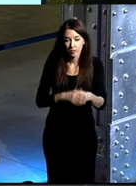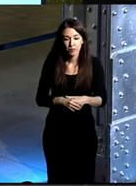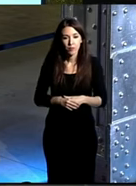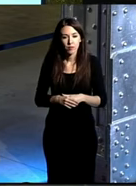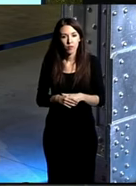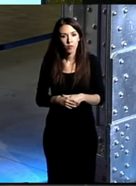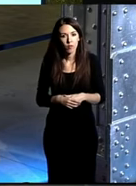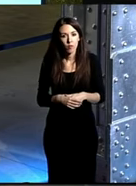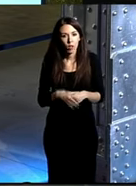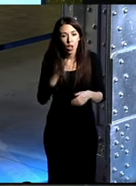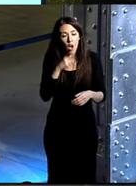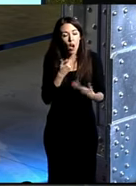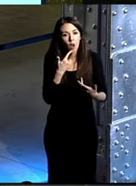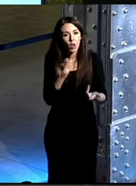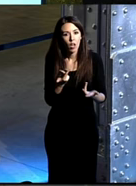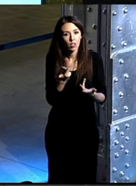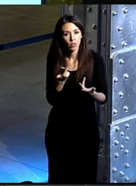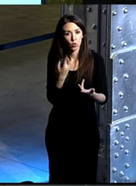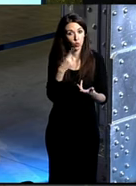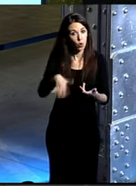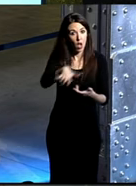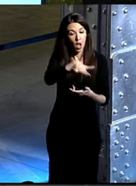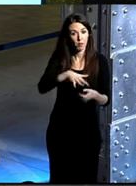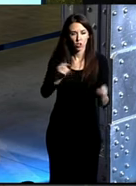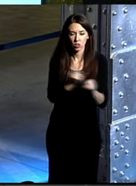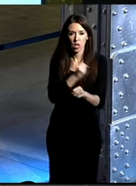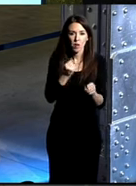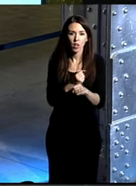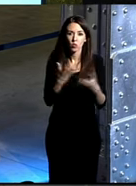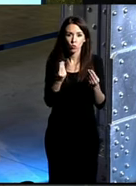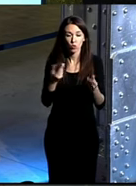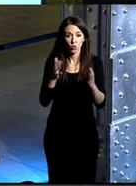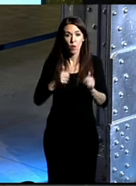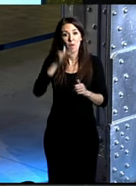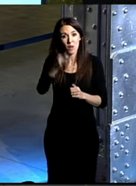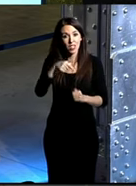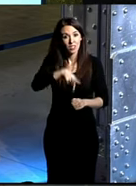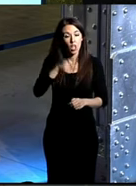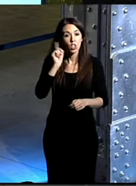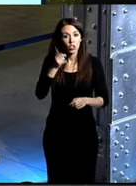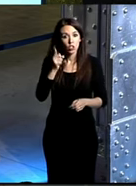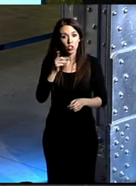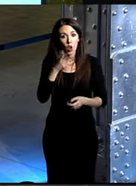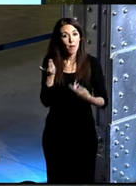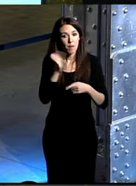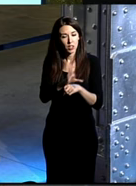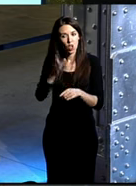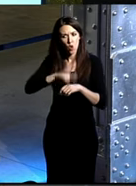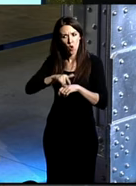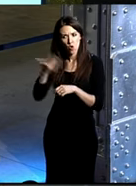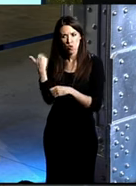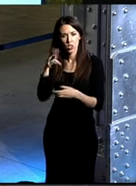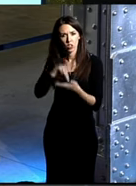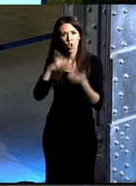Entonces, para ir redondeando, una área que estamos trabajando muchísimo, de hecho estoy acá, aparte de haber venido para esta presentación, estuve el lunes